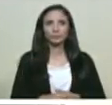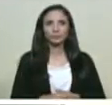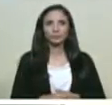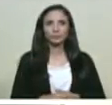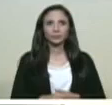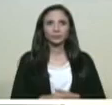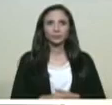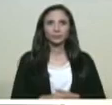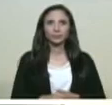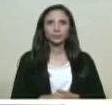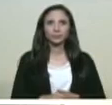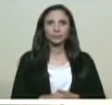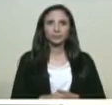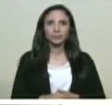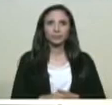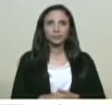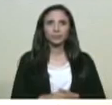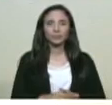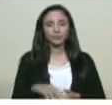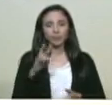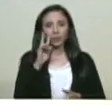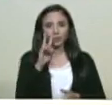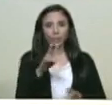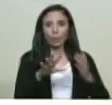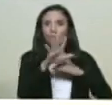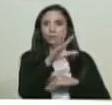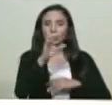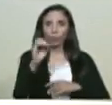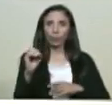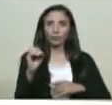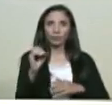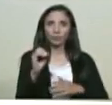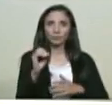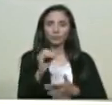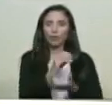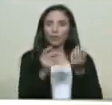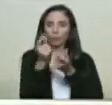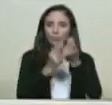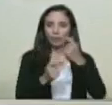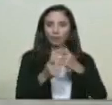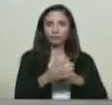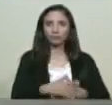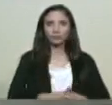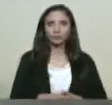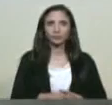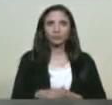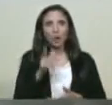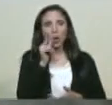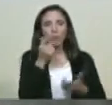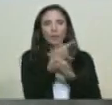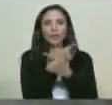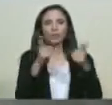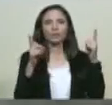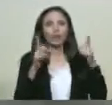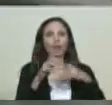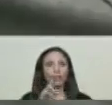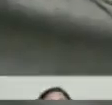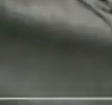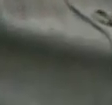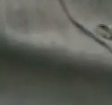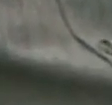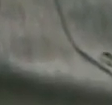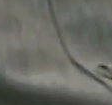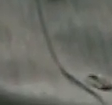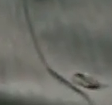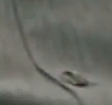Aquí está el billete de 50 bolívares con nuestro gran mariscal de Ayacucho, libertador del Perú,